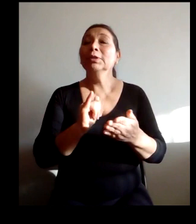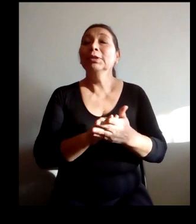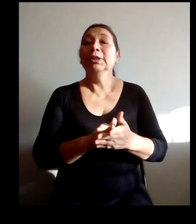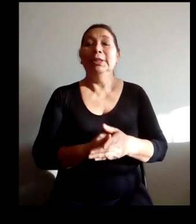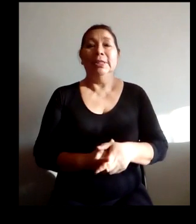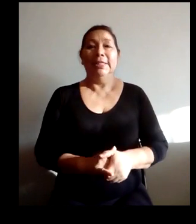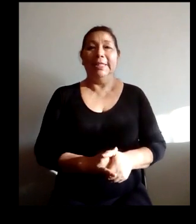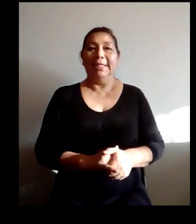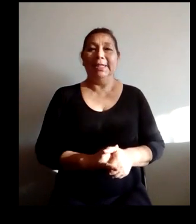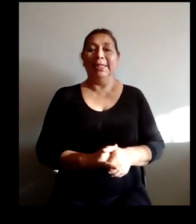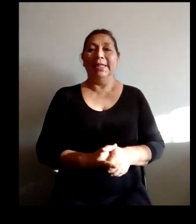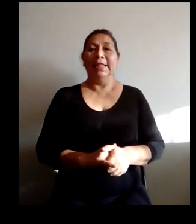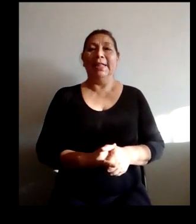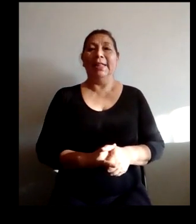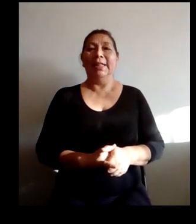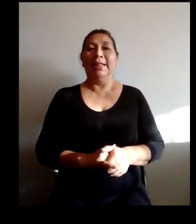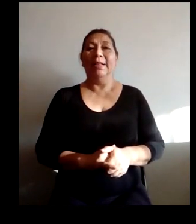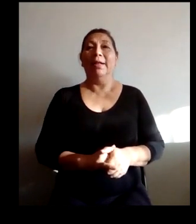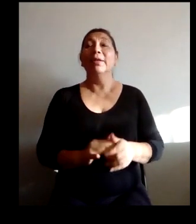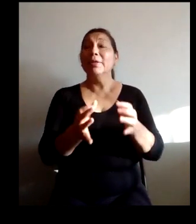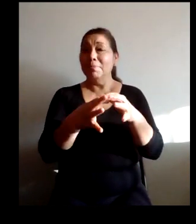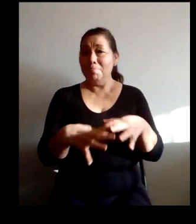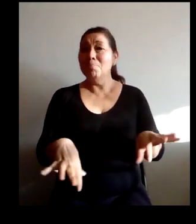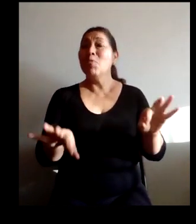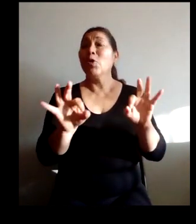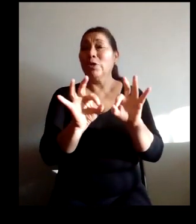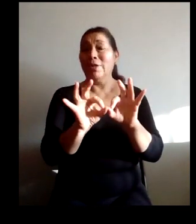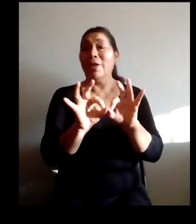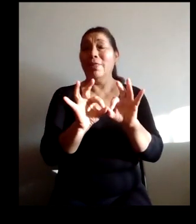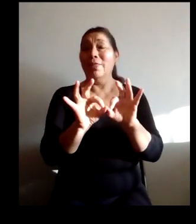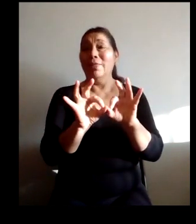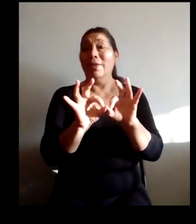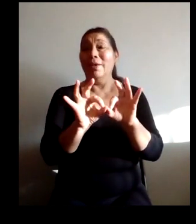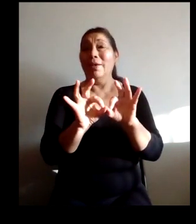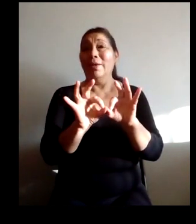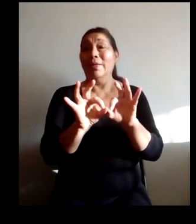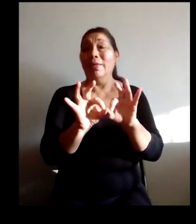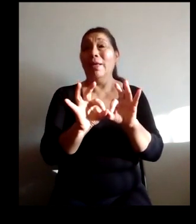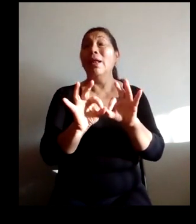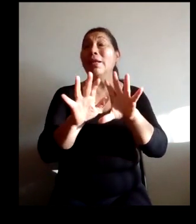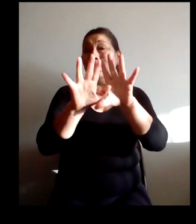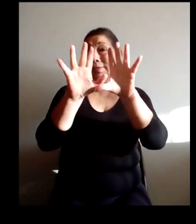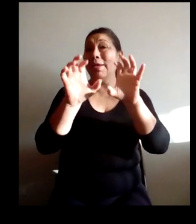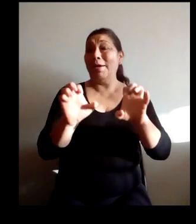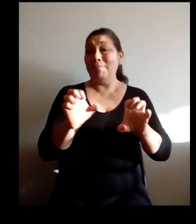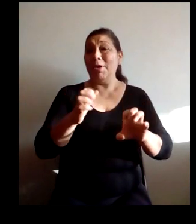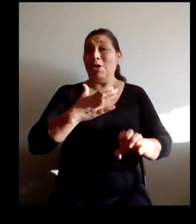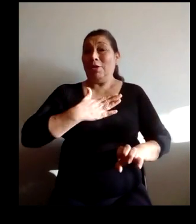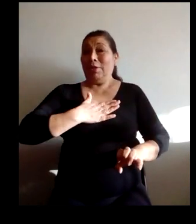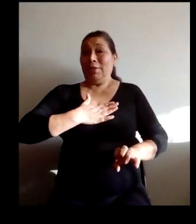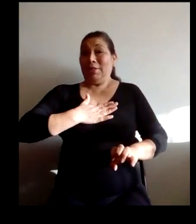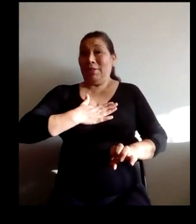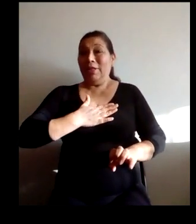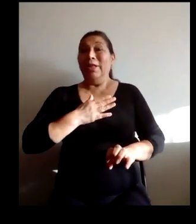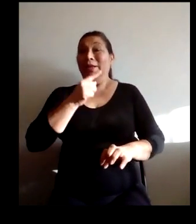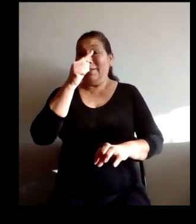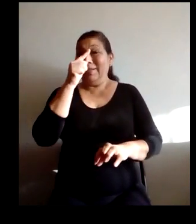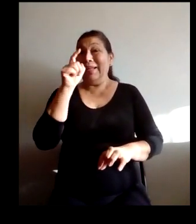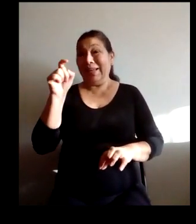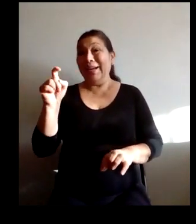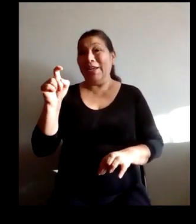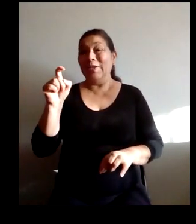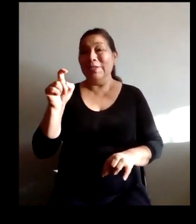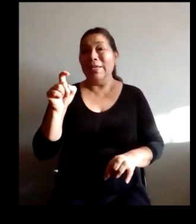Respecto a la importancia de la prueba de rayos X, ustedes en una sentencia reciente del 11